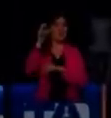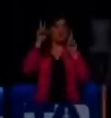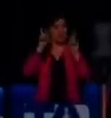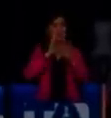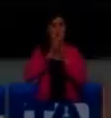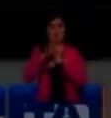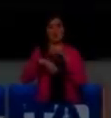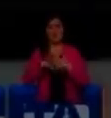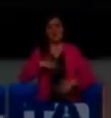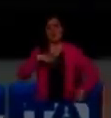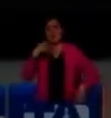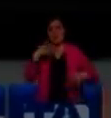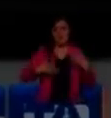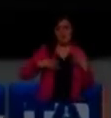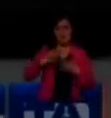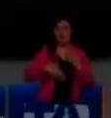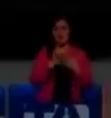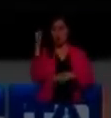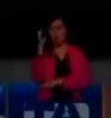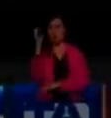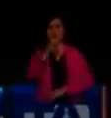la indignación de todo un país.